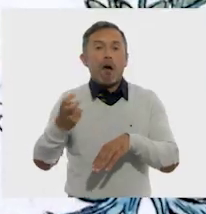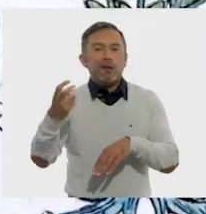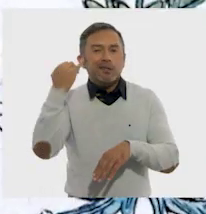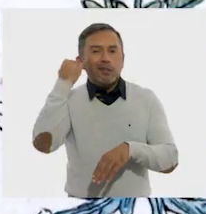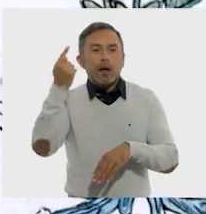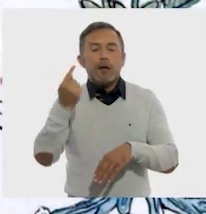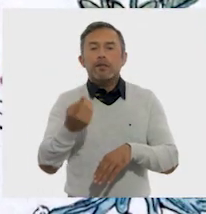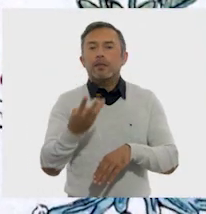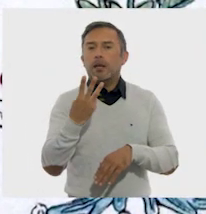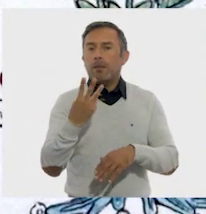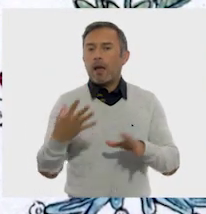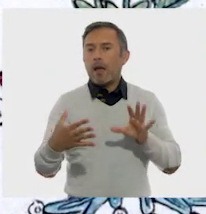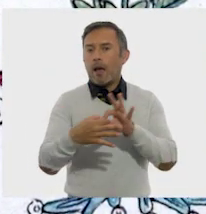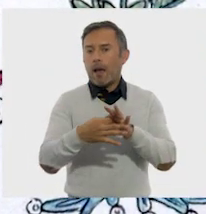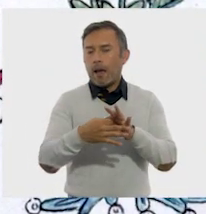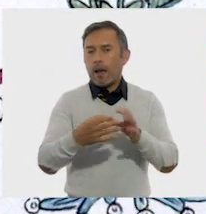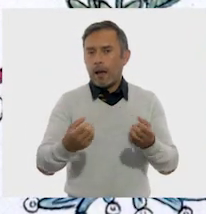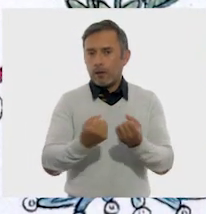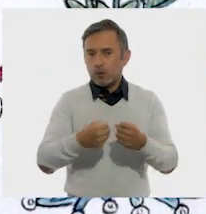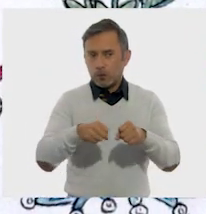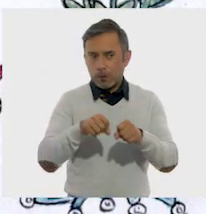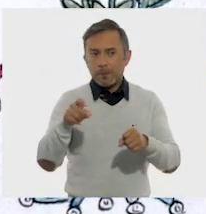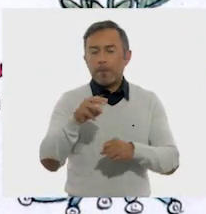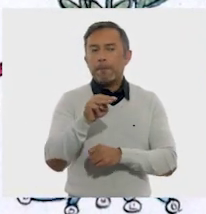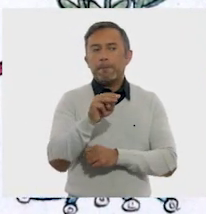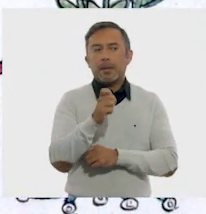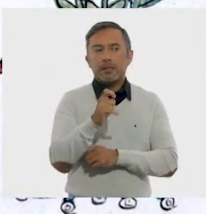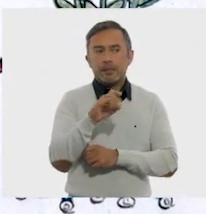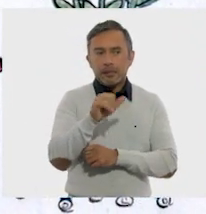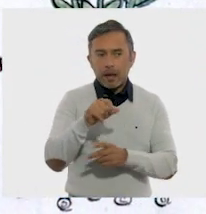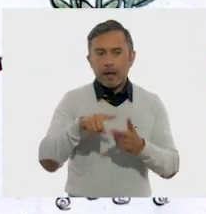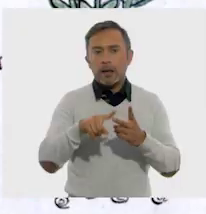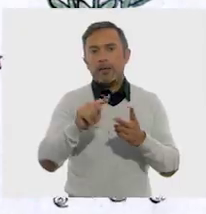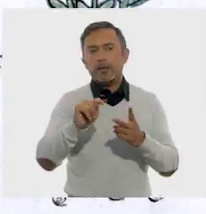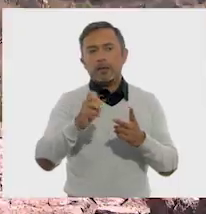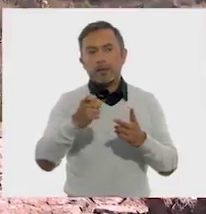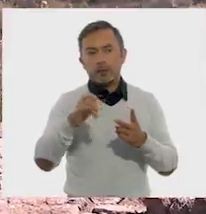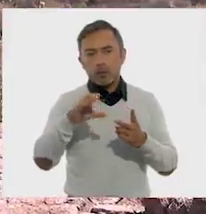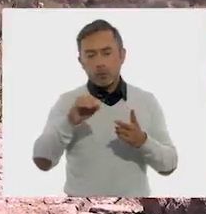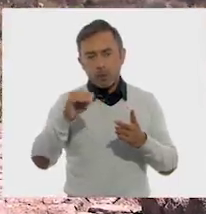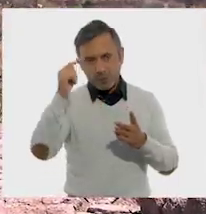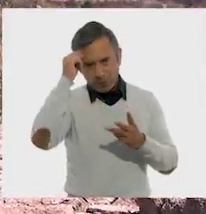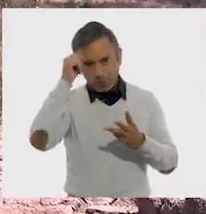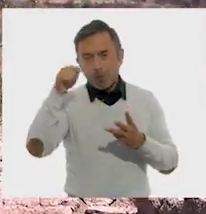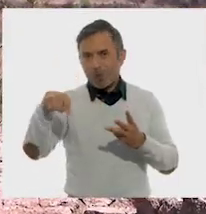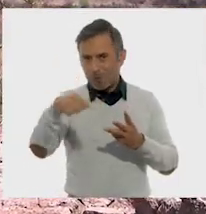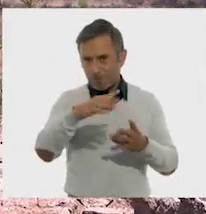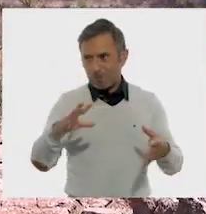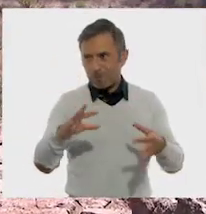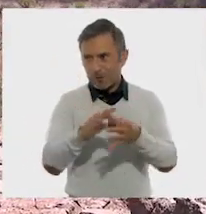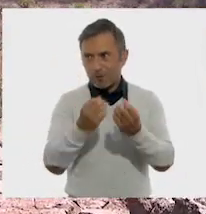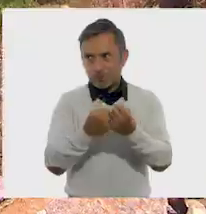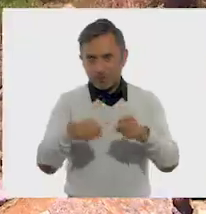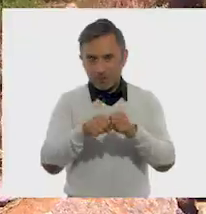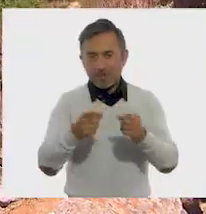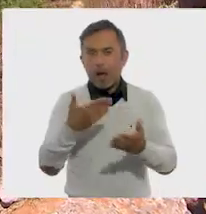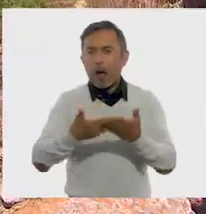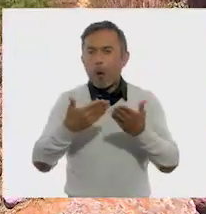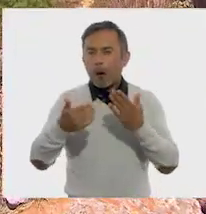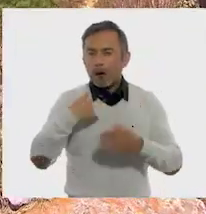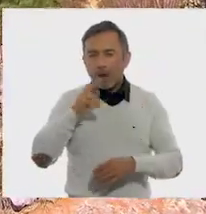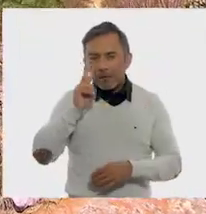entre Tlacopan, los mexicas y Texcoco, y también es una persona que viene a descansar justamente en esta poza que vemos aquí atrás de